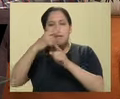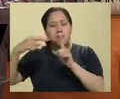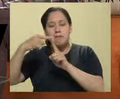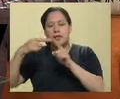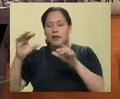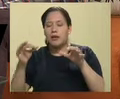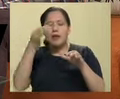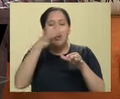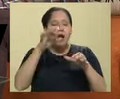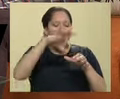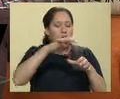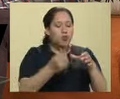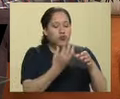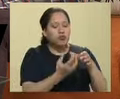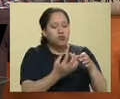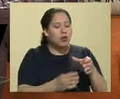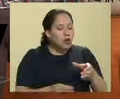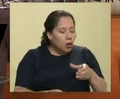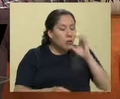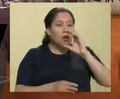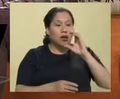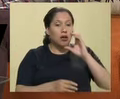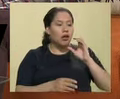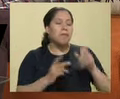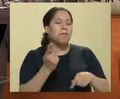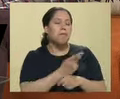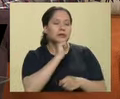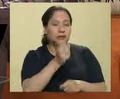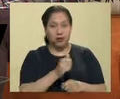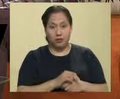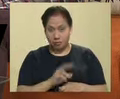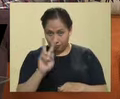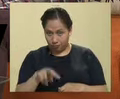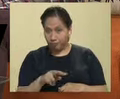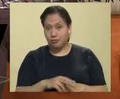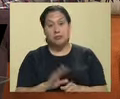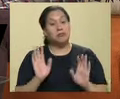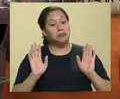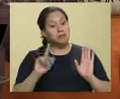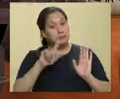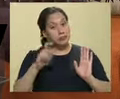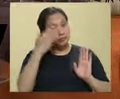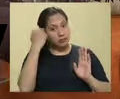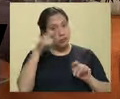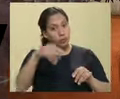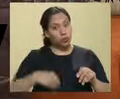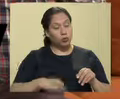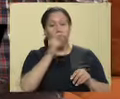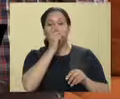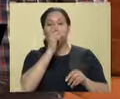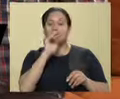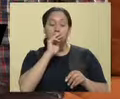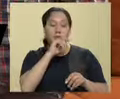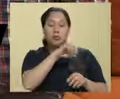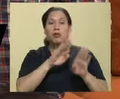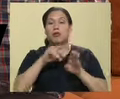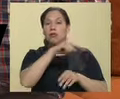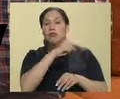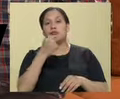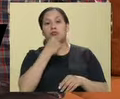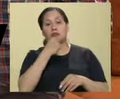pasar nada, probablemente no va a pasar nada, pero ¿qué tal si sí? Claro. Y eso sería